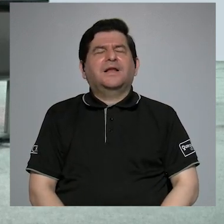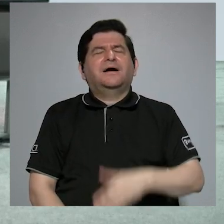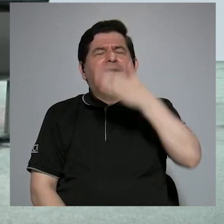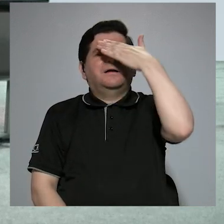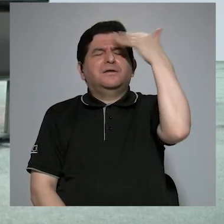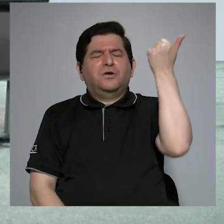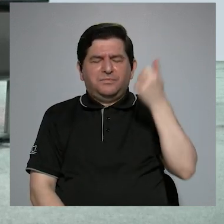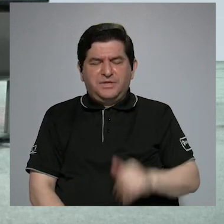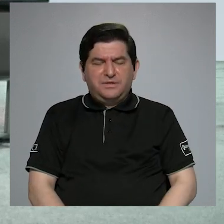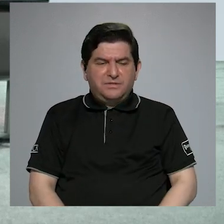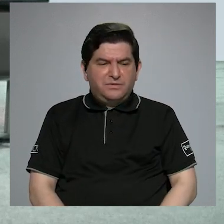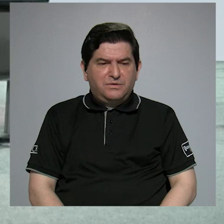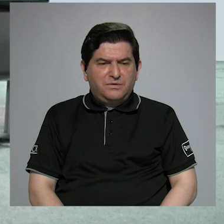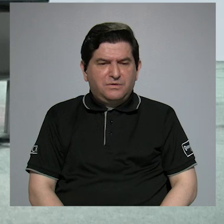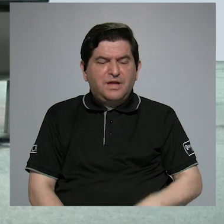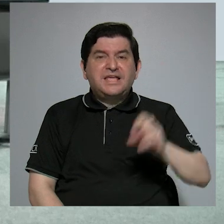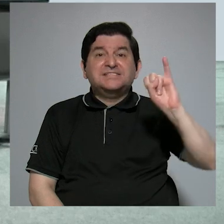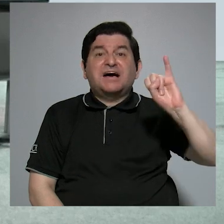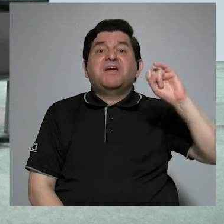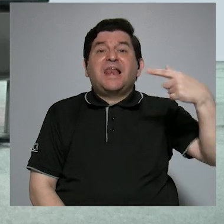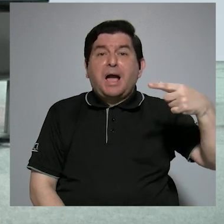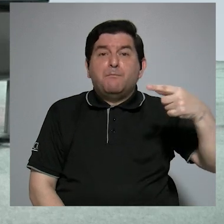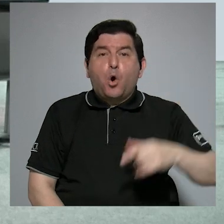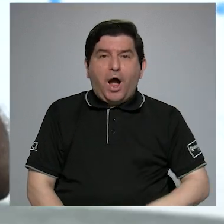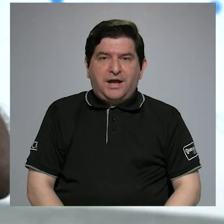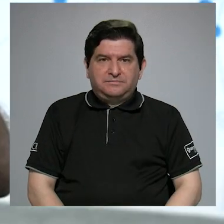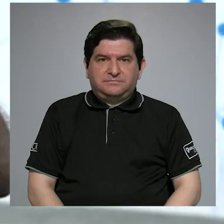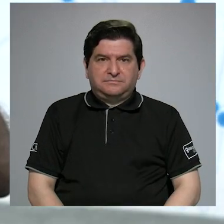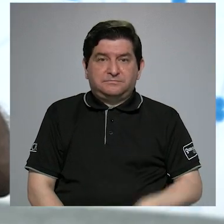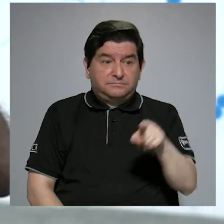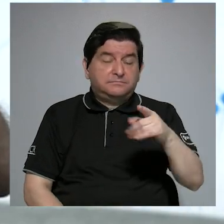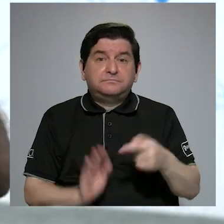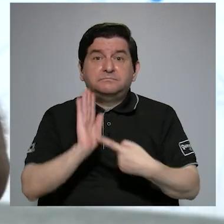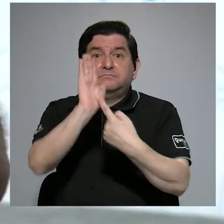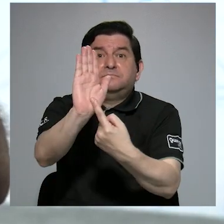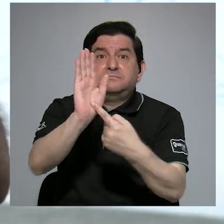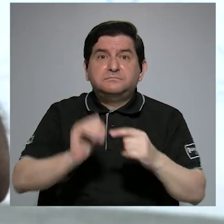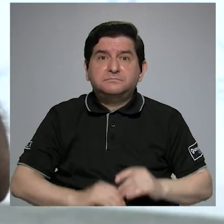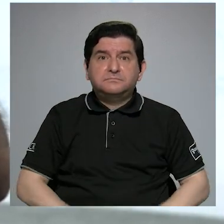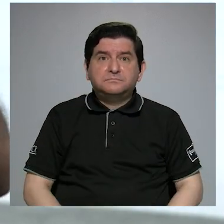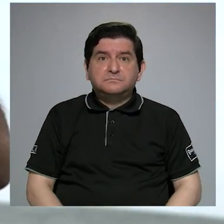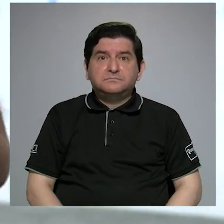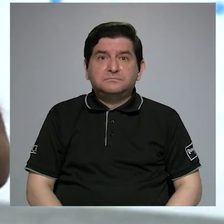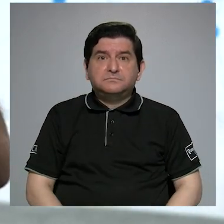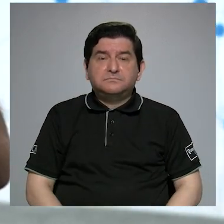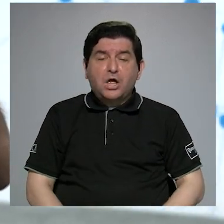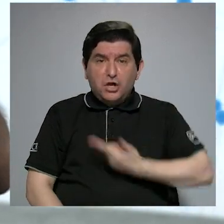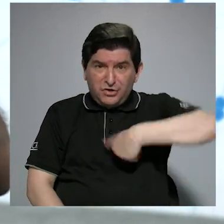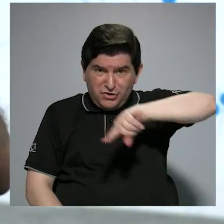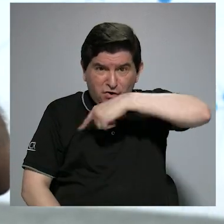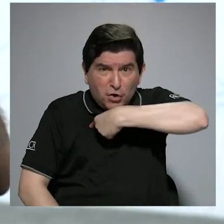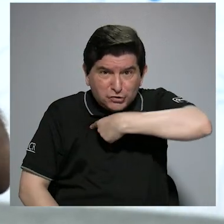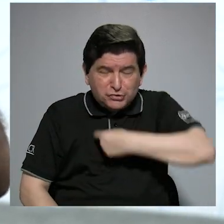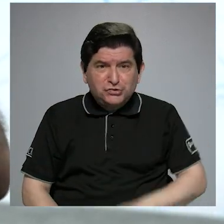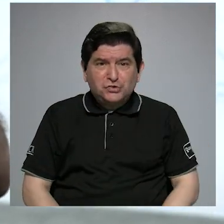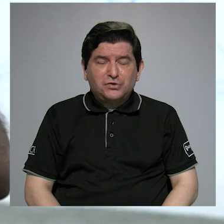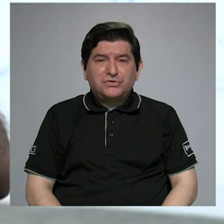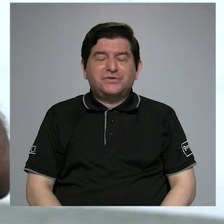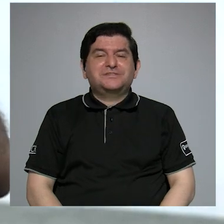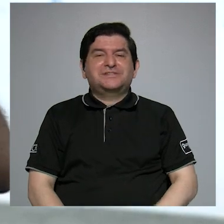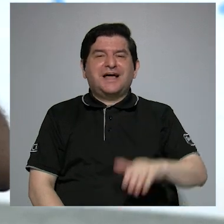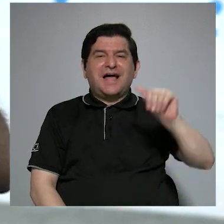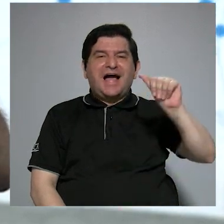se me va ahora Isabel Gamboa, justamente nos señalan que cuando generamos el asilo